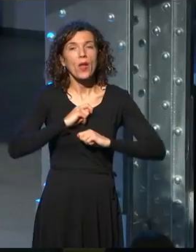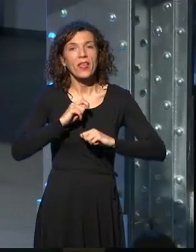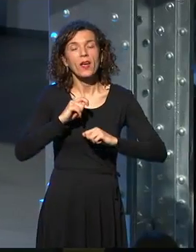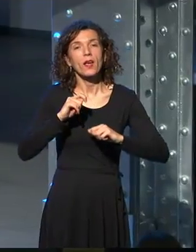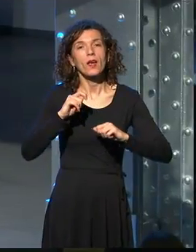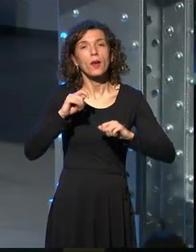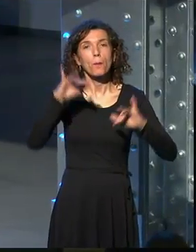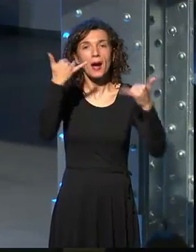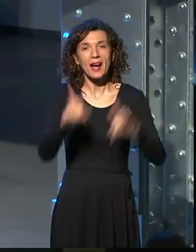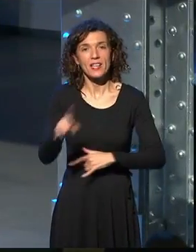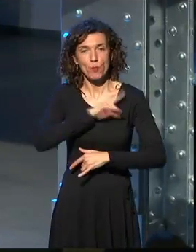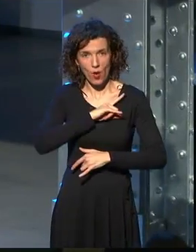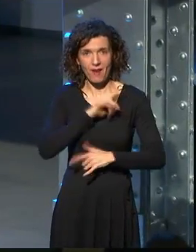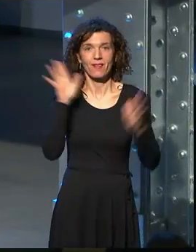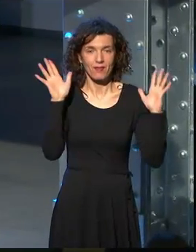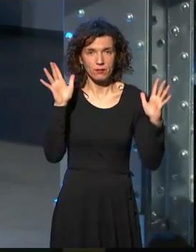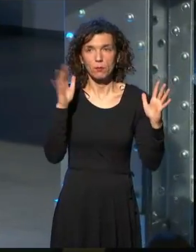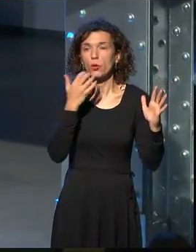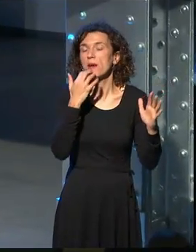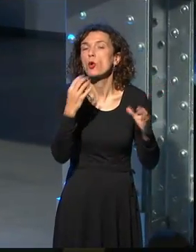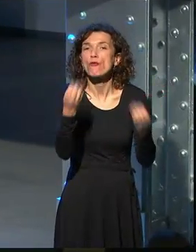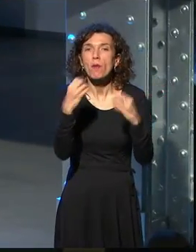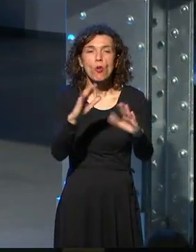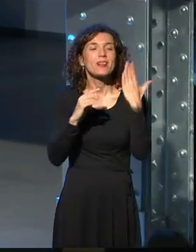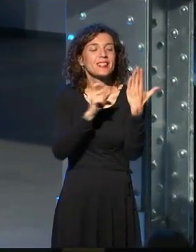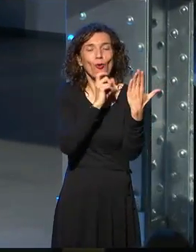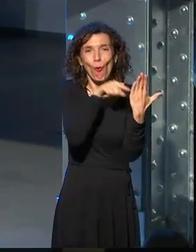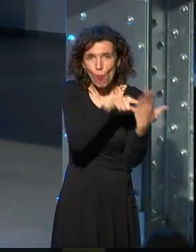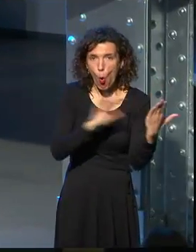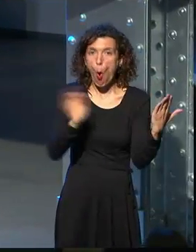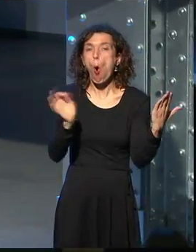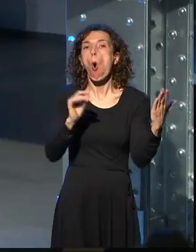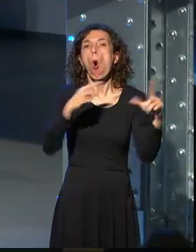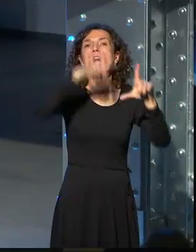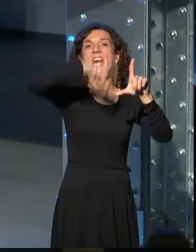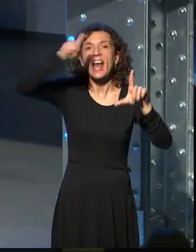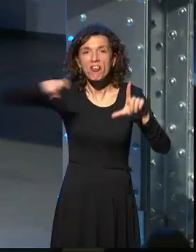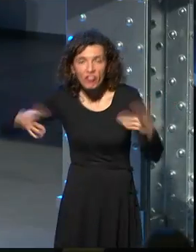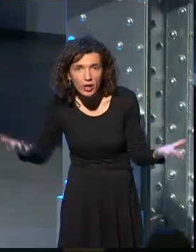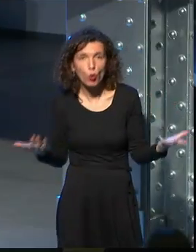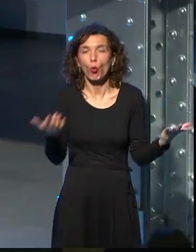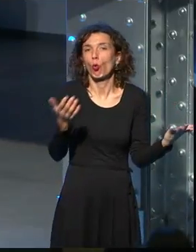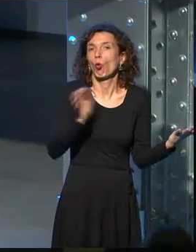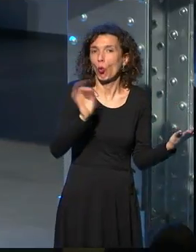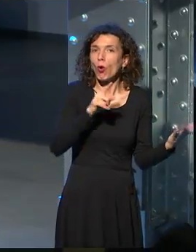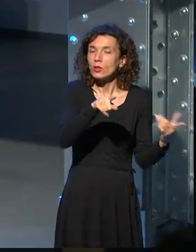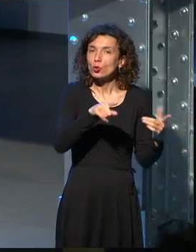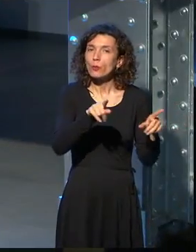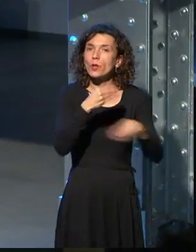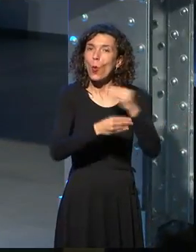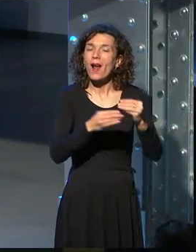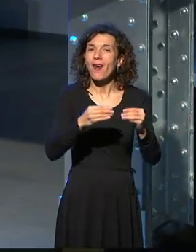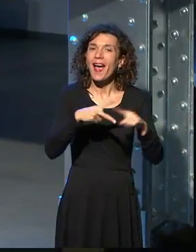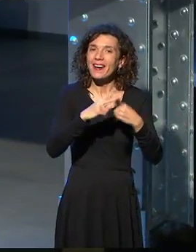manipular a la hora de cómo se nos presenta pues, una información o un gráfico o lo que sea, también son